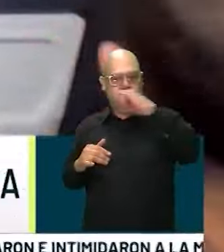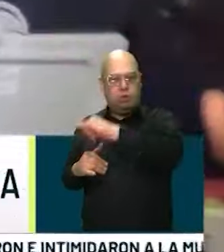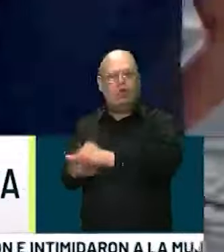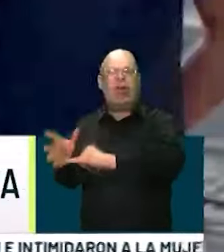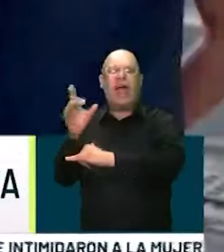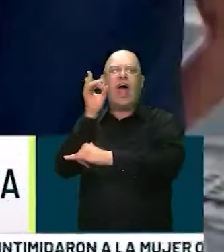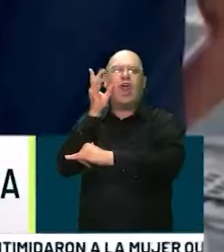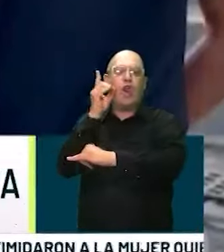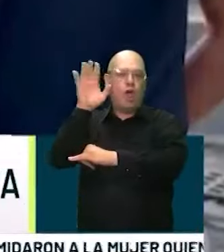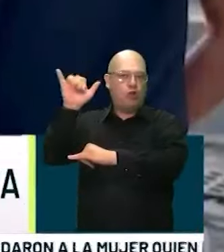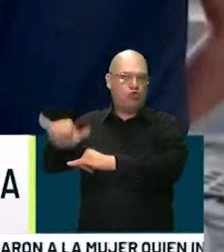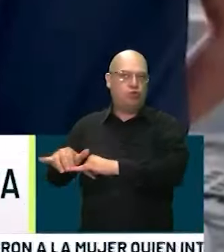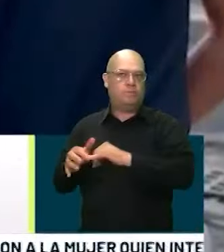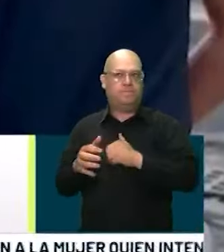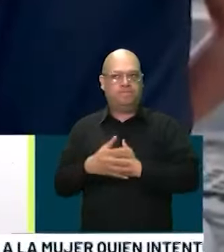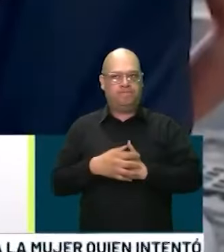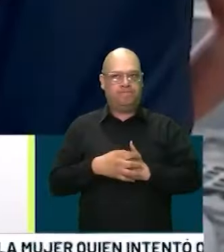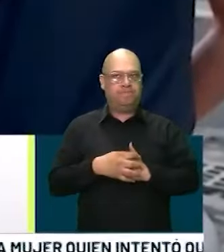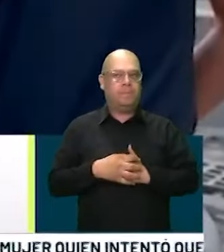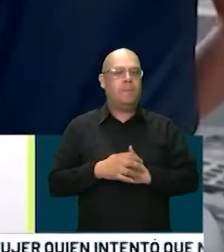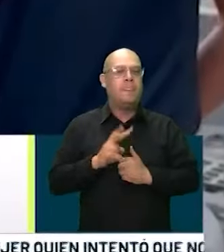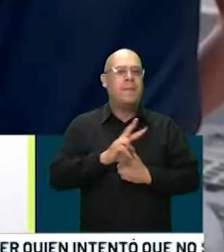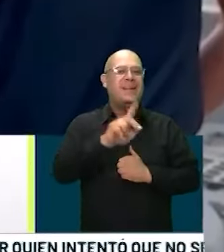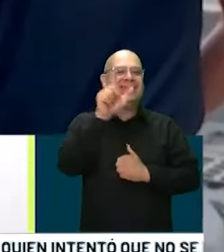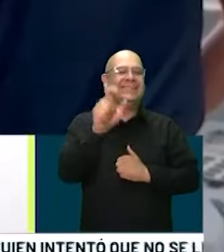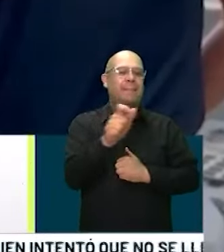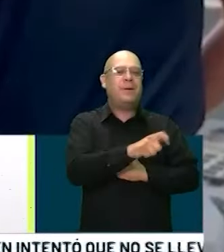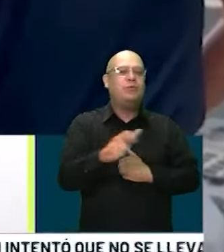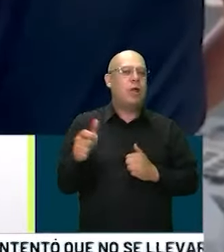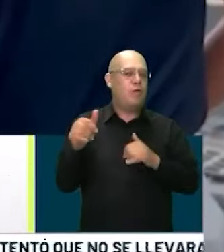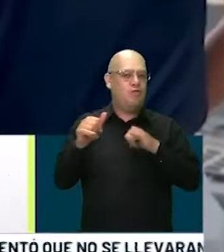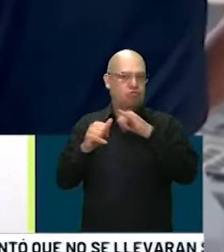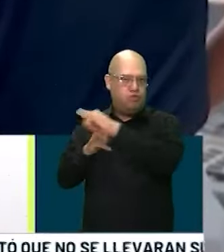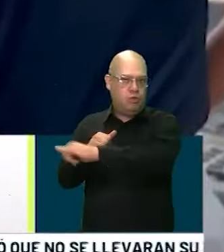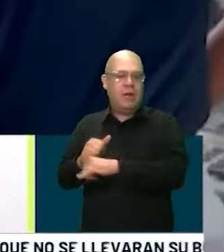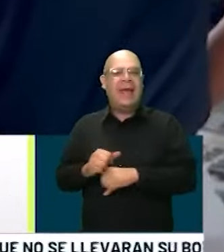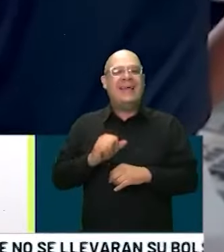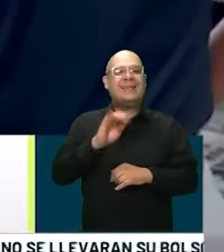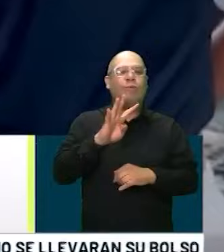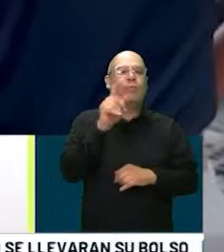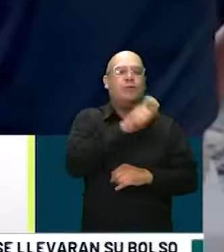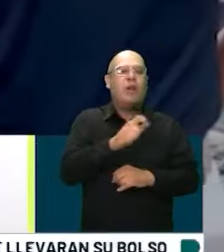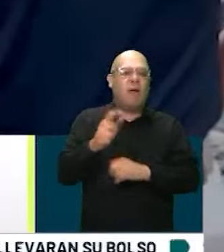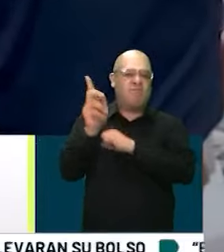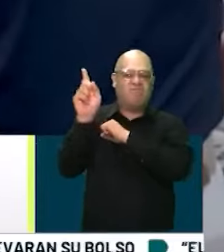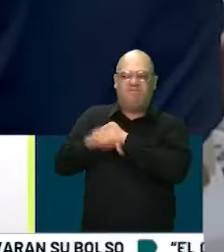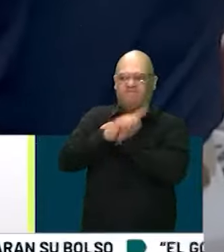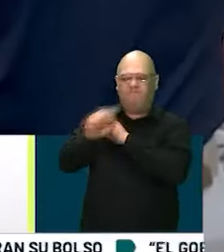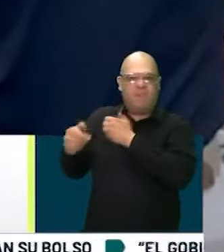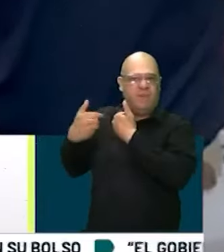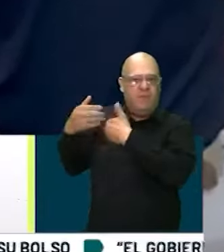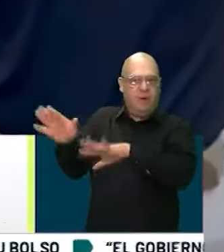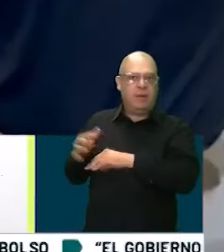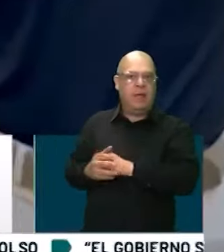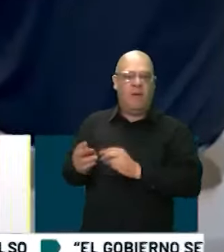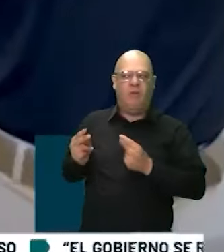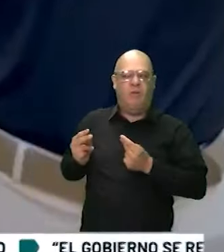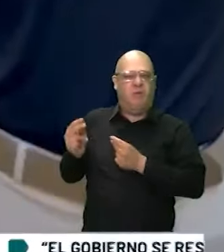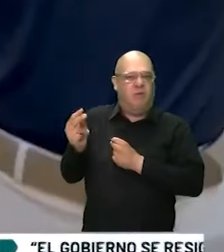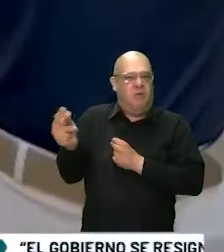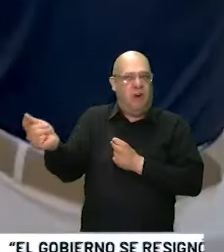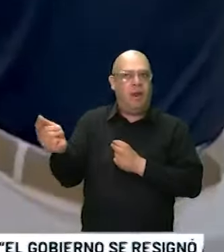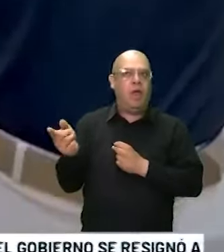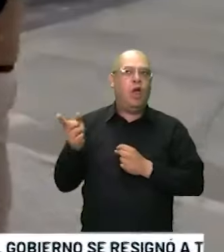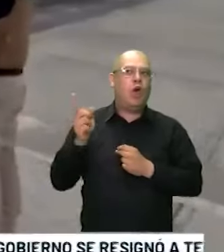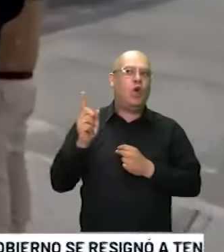Colombia 26 deportaciones cuatro expulsiones estas cuatro personas expulsadas están relacionadas con delitos contra la